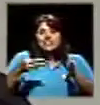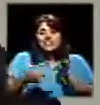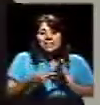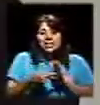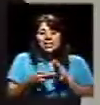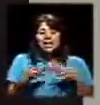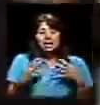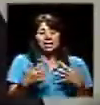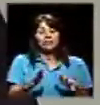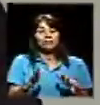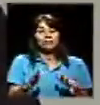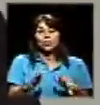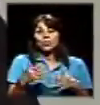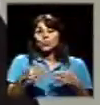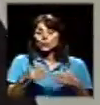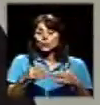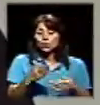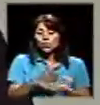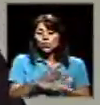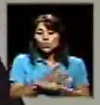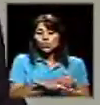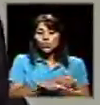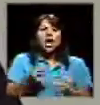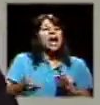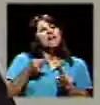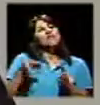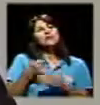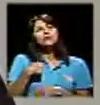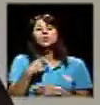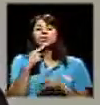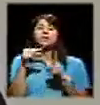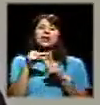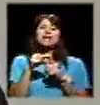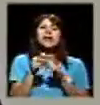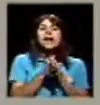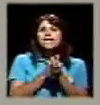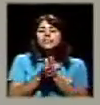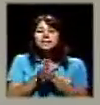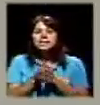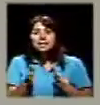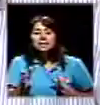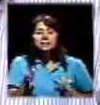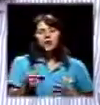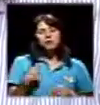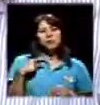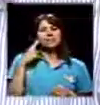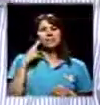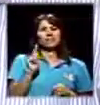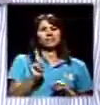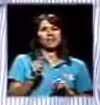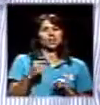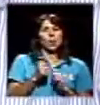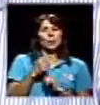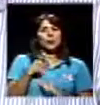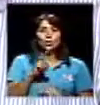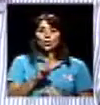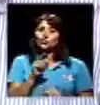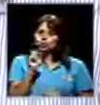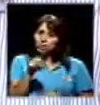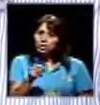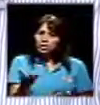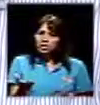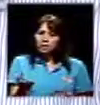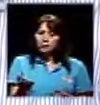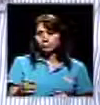Y eso es porque a veces la gente, cuando uno dice eficiencia, como, bueno, eso no va conmigo. No, sí, sí va con usted. Claro, porque ¿qué es lo que queremos?